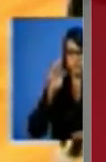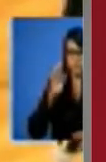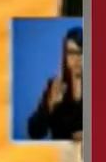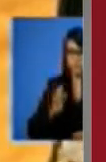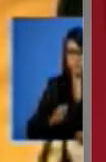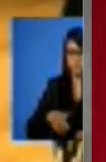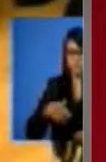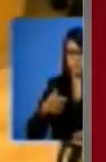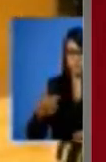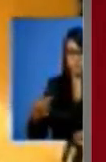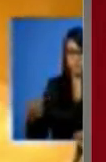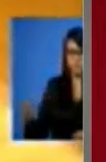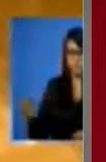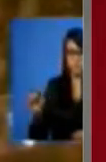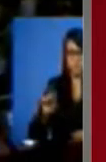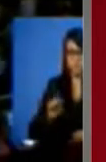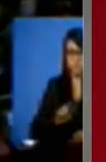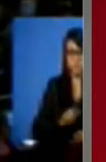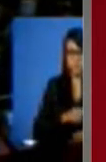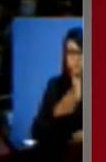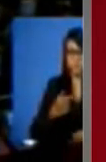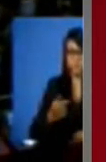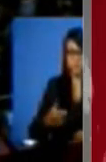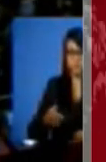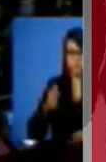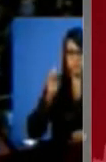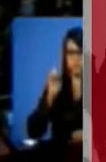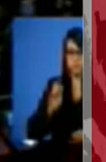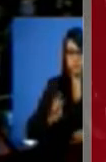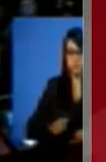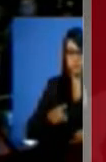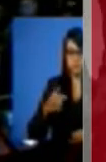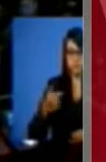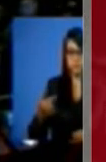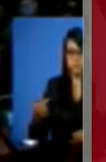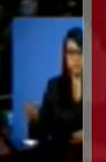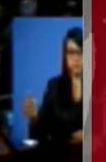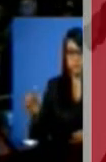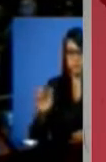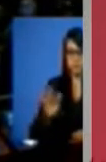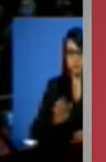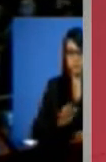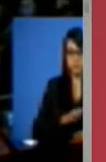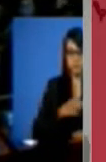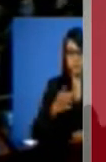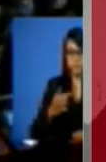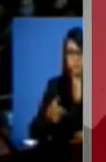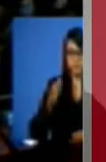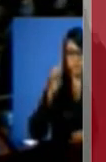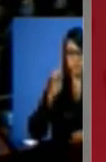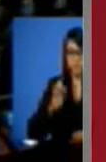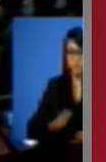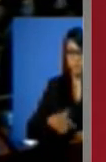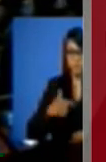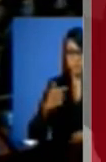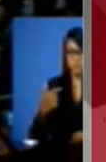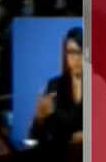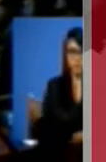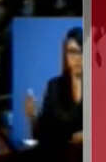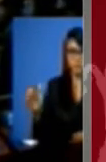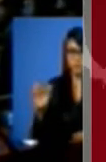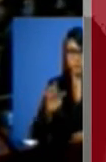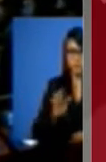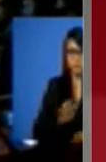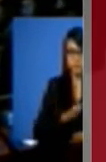incluyente donde participen todas las voces de la sociedad salvadoreña para que en su conjunto puedan